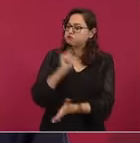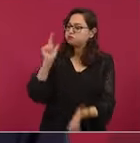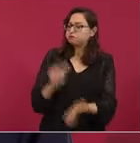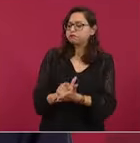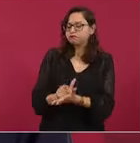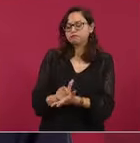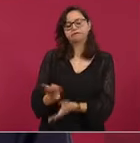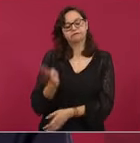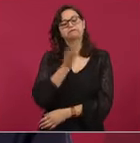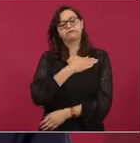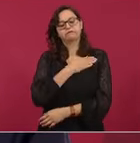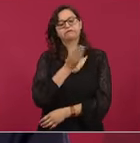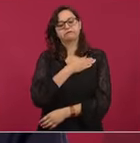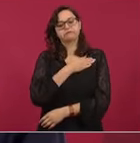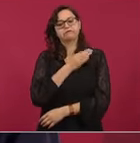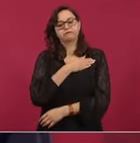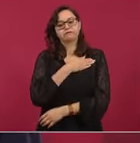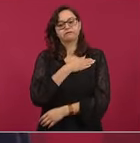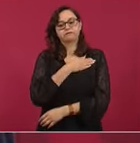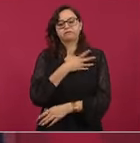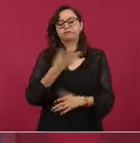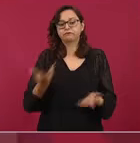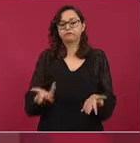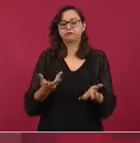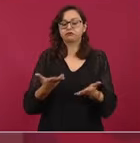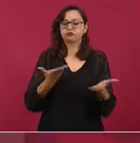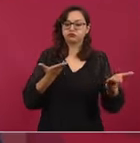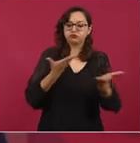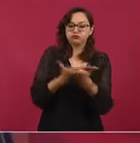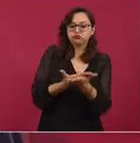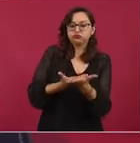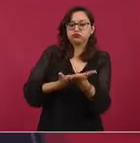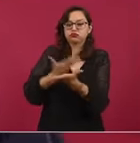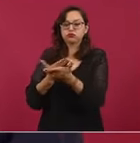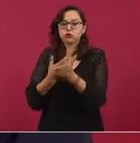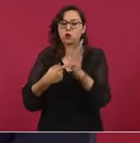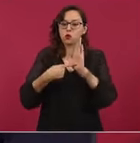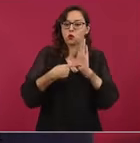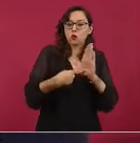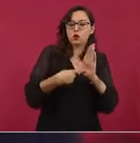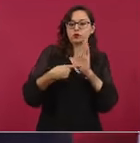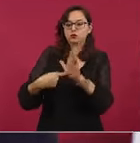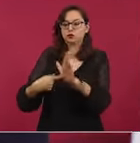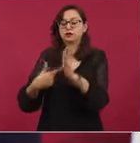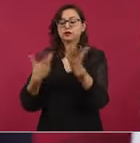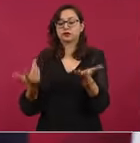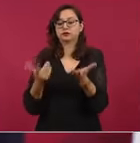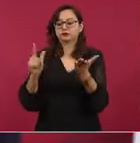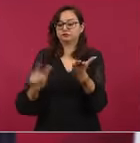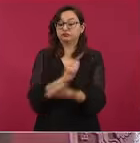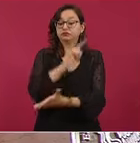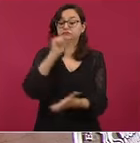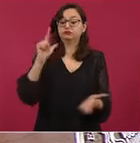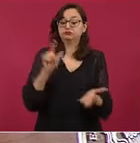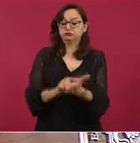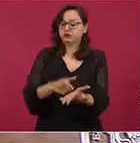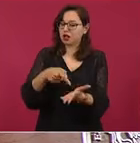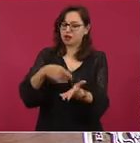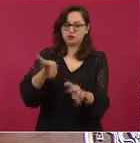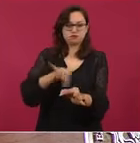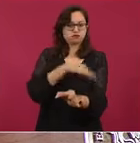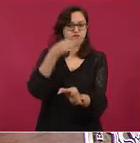y que se demuestra que al margen de la ley nada y por encima de la ley